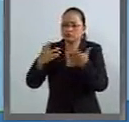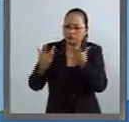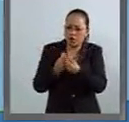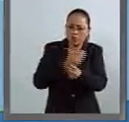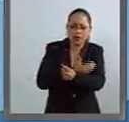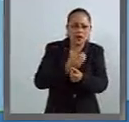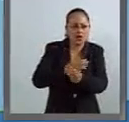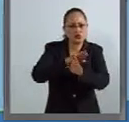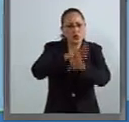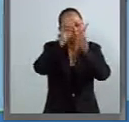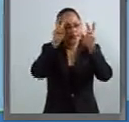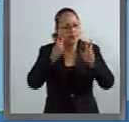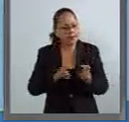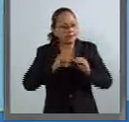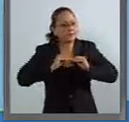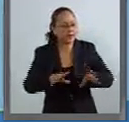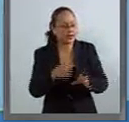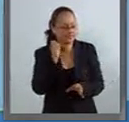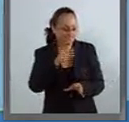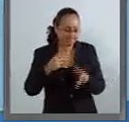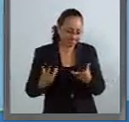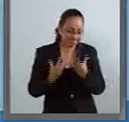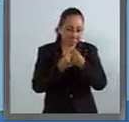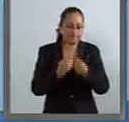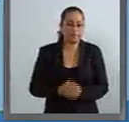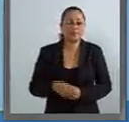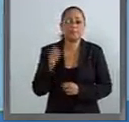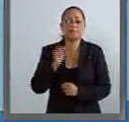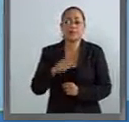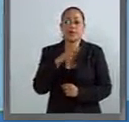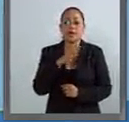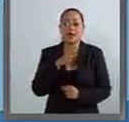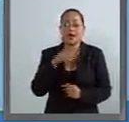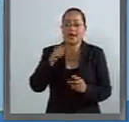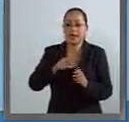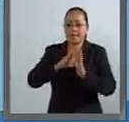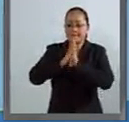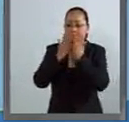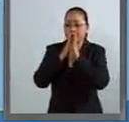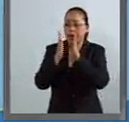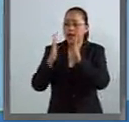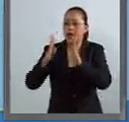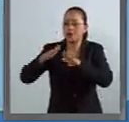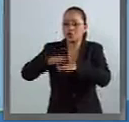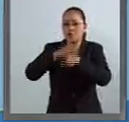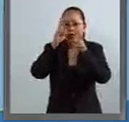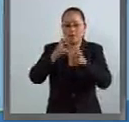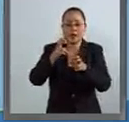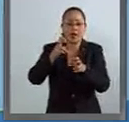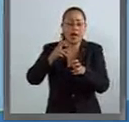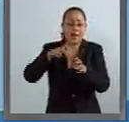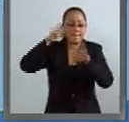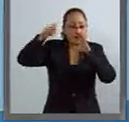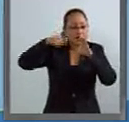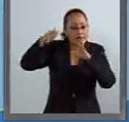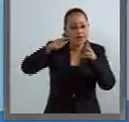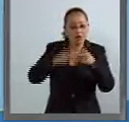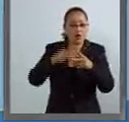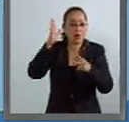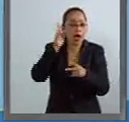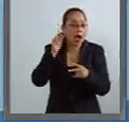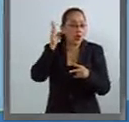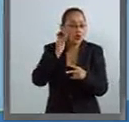los contenidos que se proyectan. Cuentan también con una biblioteca parlamentaria de audio y video, que eso nos